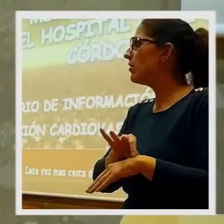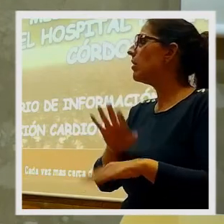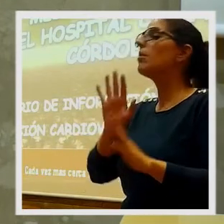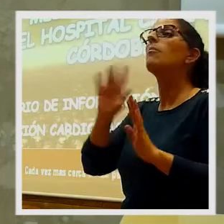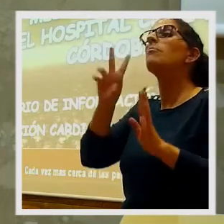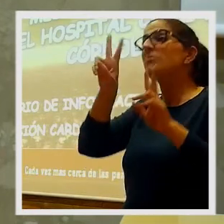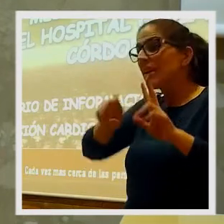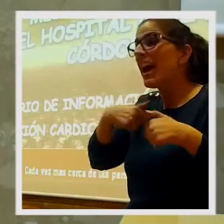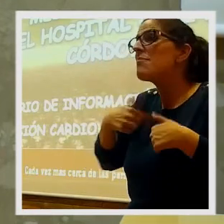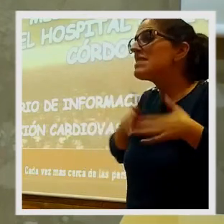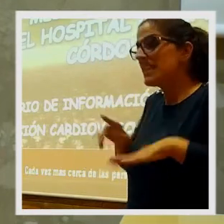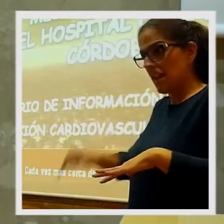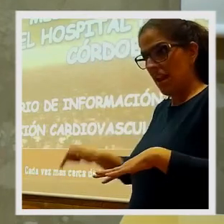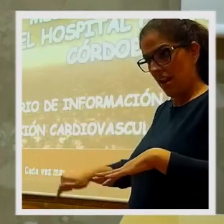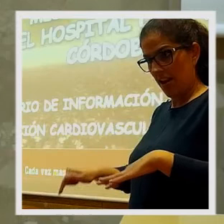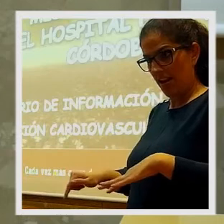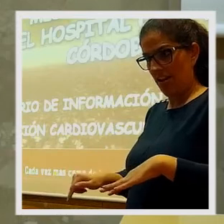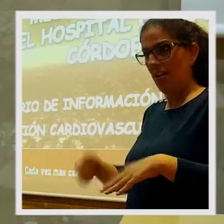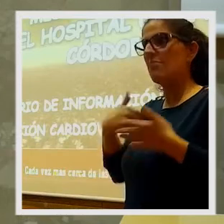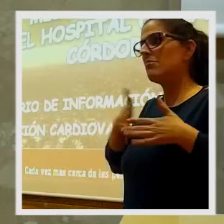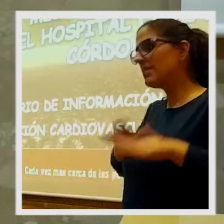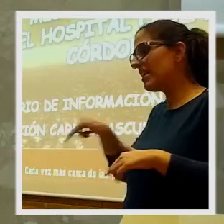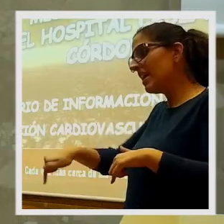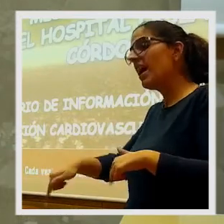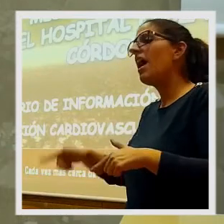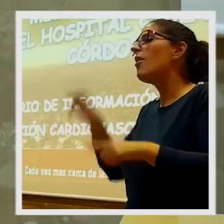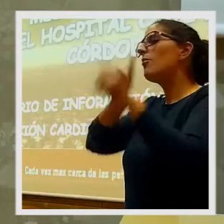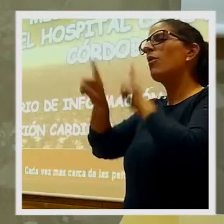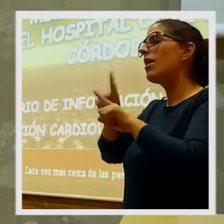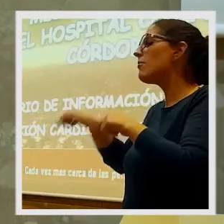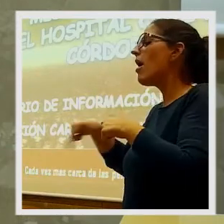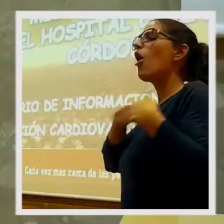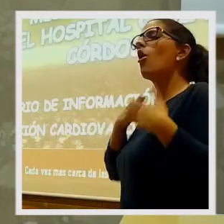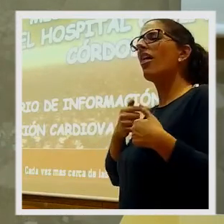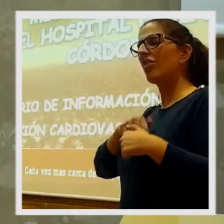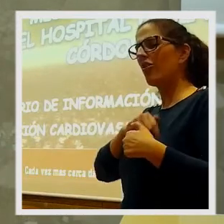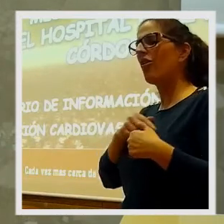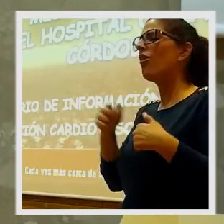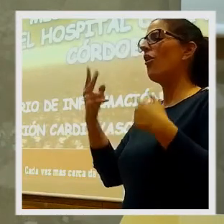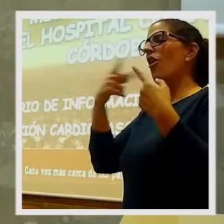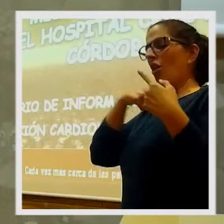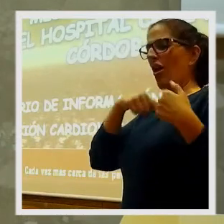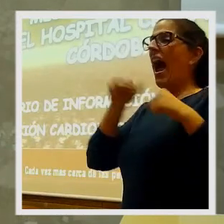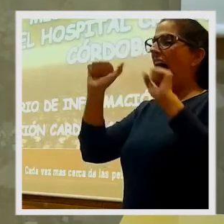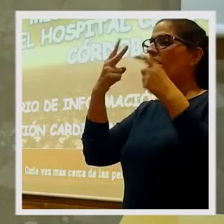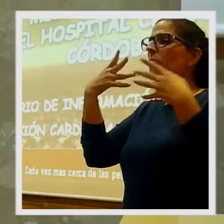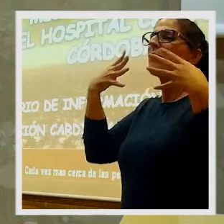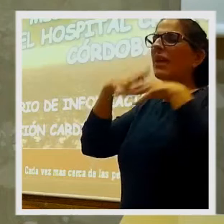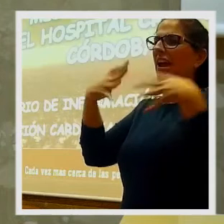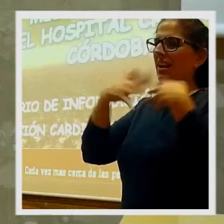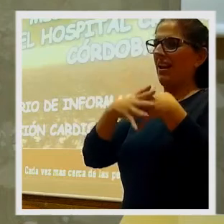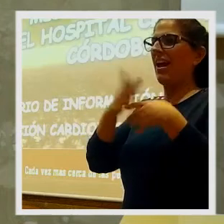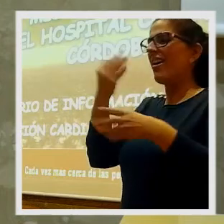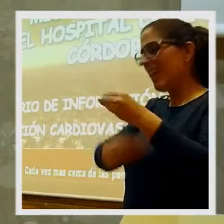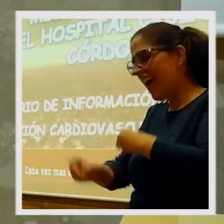mi hija. Esta nació con una CIV, una comunicación interventricular, y le tocaba revisión.